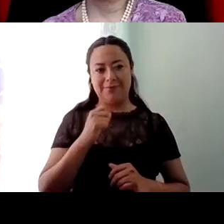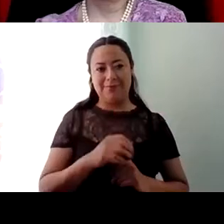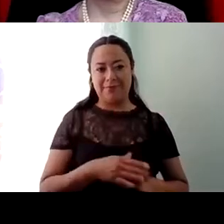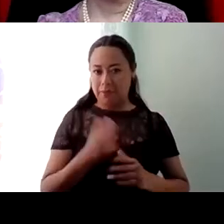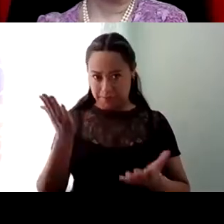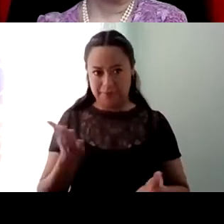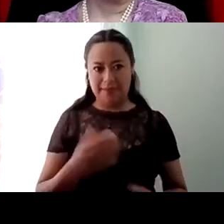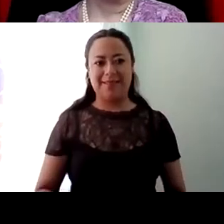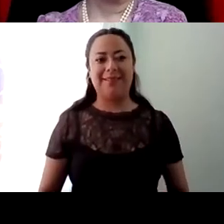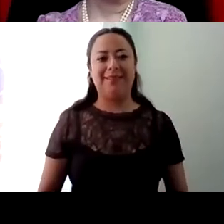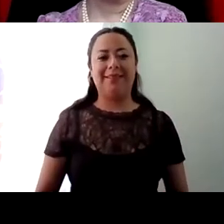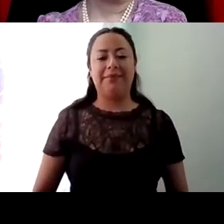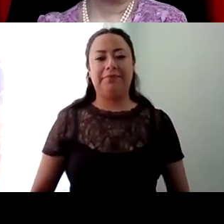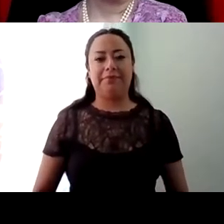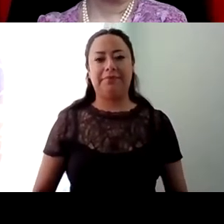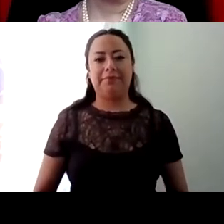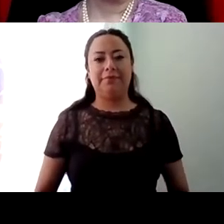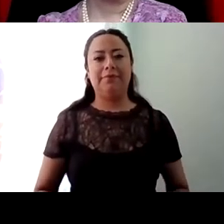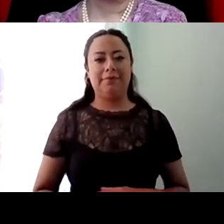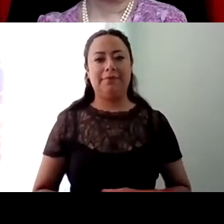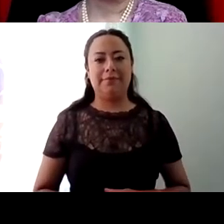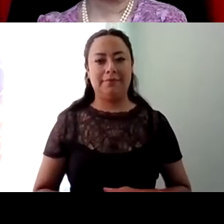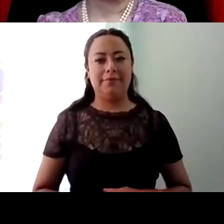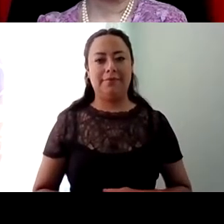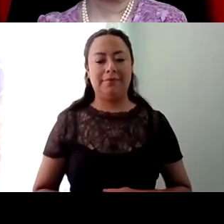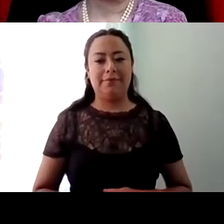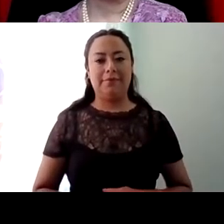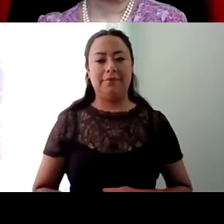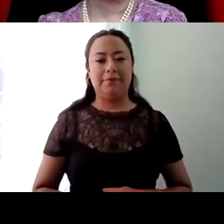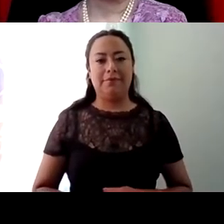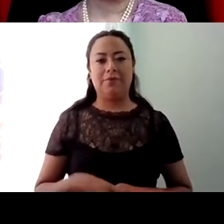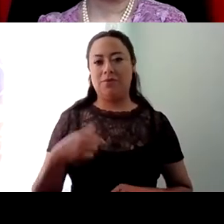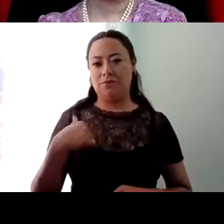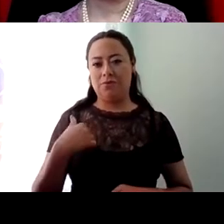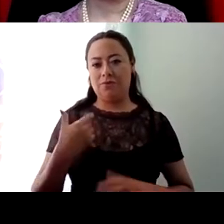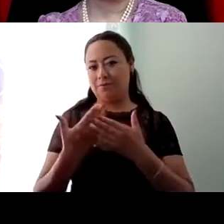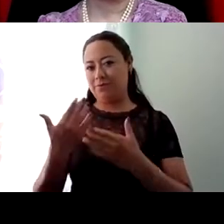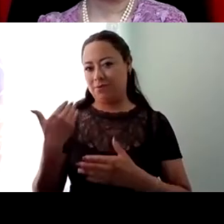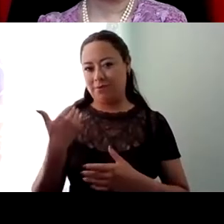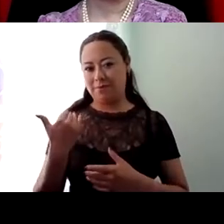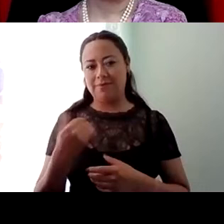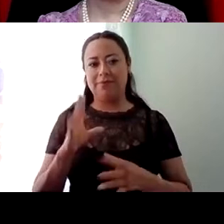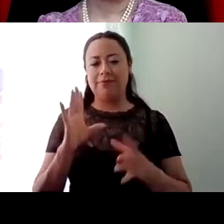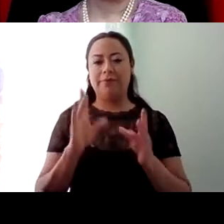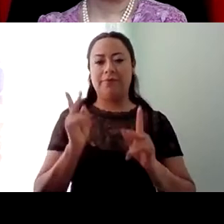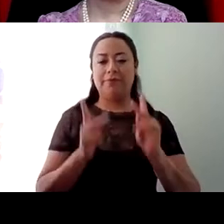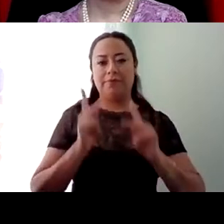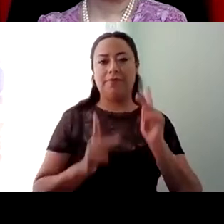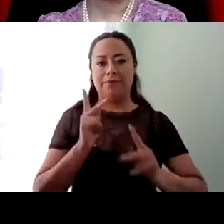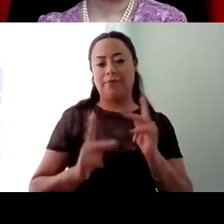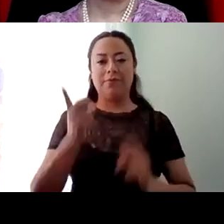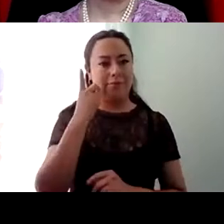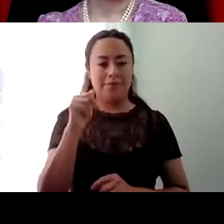Adelante con su pregunta. Sí, justo ahorita comentaba yo con el diputado Temístocles Villanueva, en lo que escuchábamos